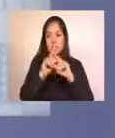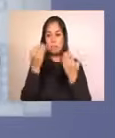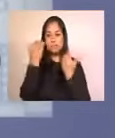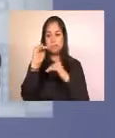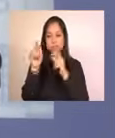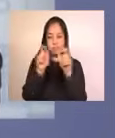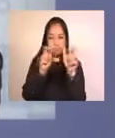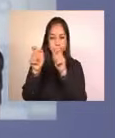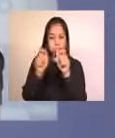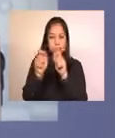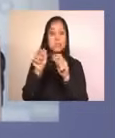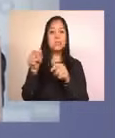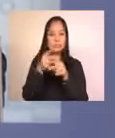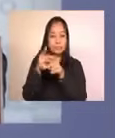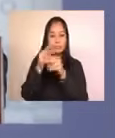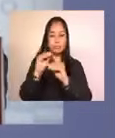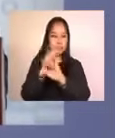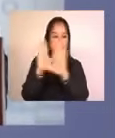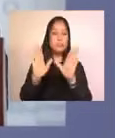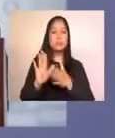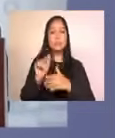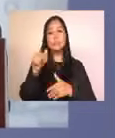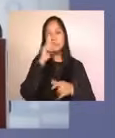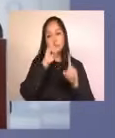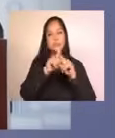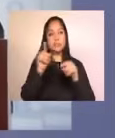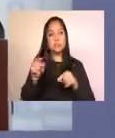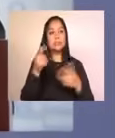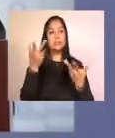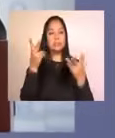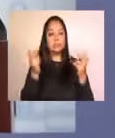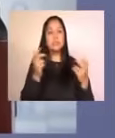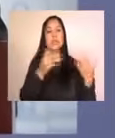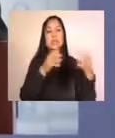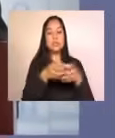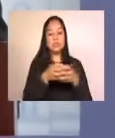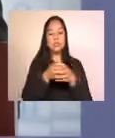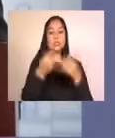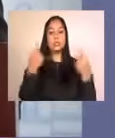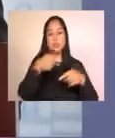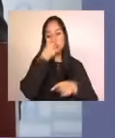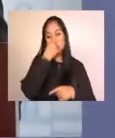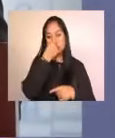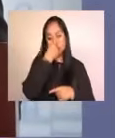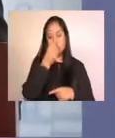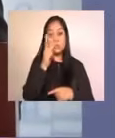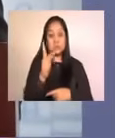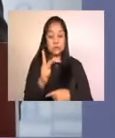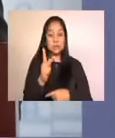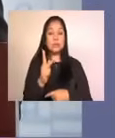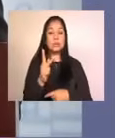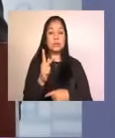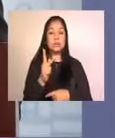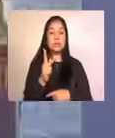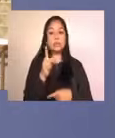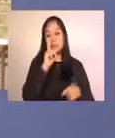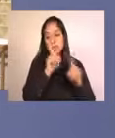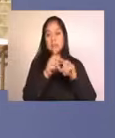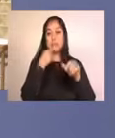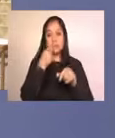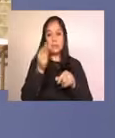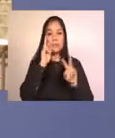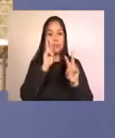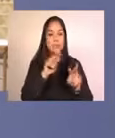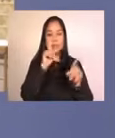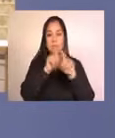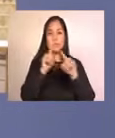de transparencia. Esto de parte de la Comisión Nacional contra la Corrupción y haciendo también acopio de